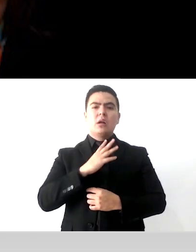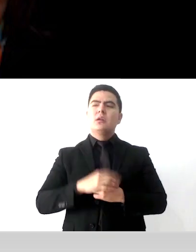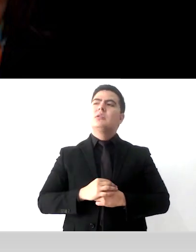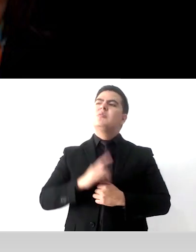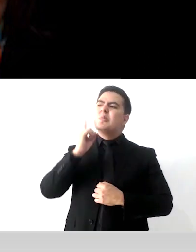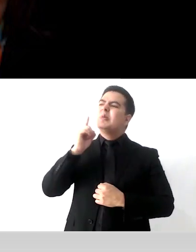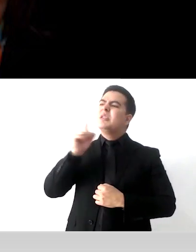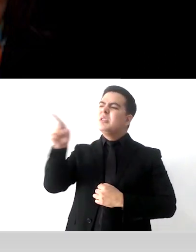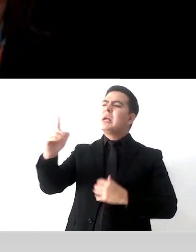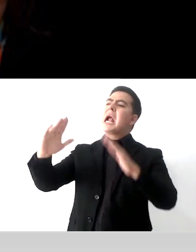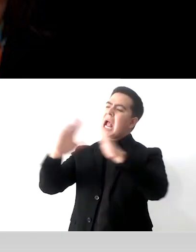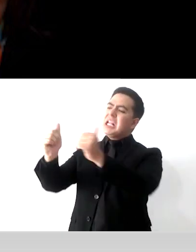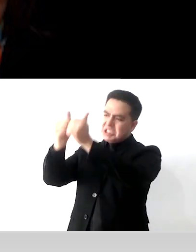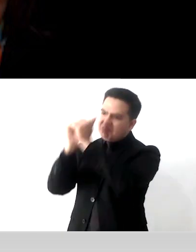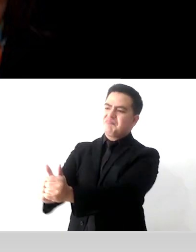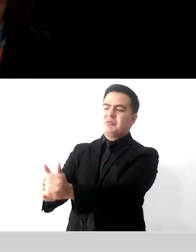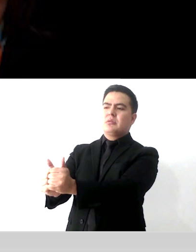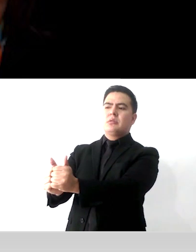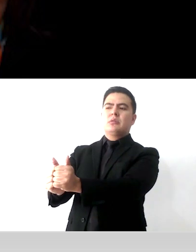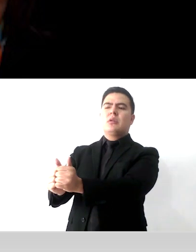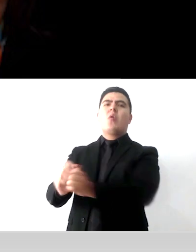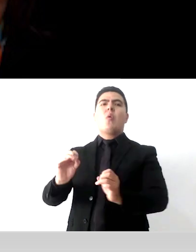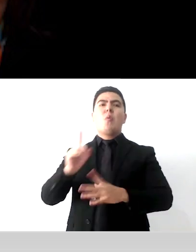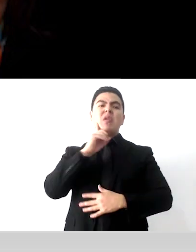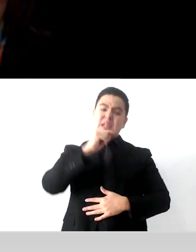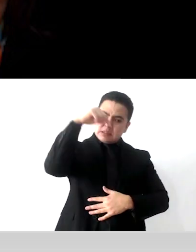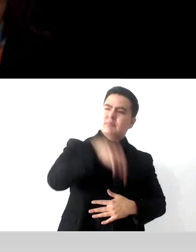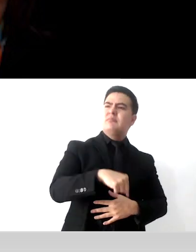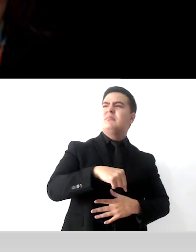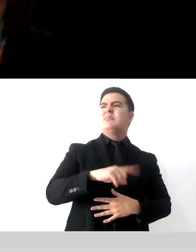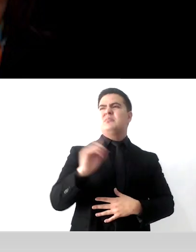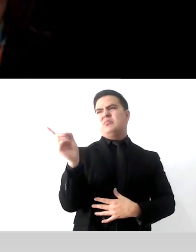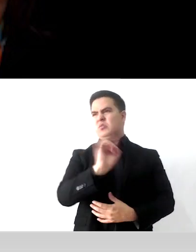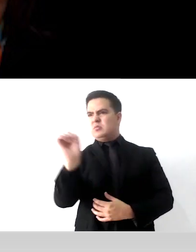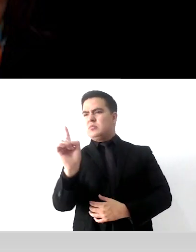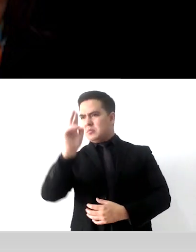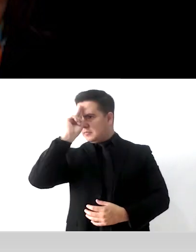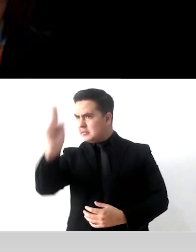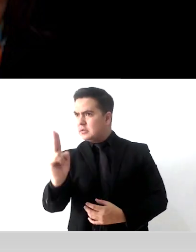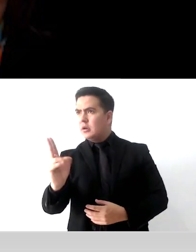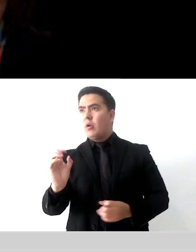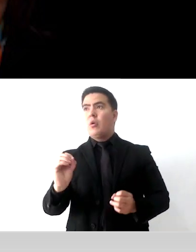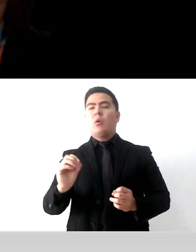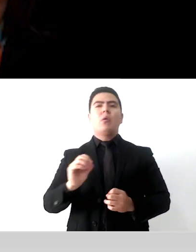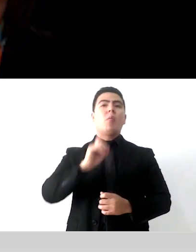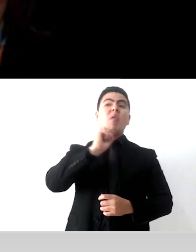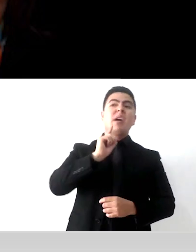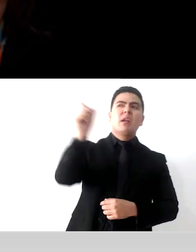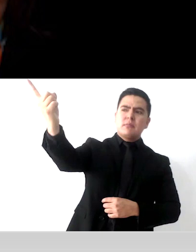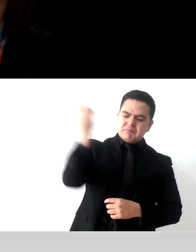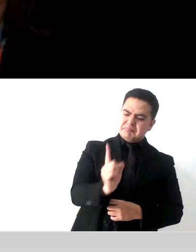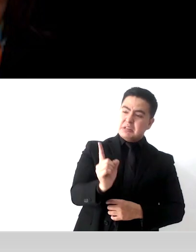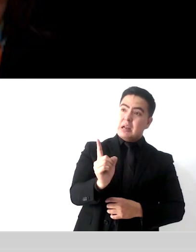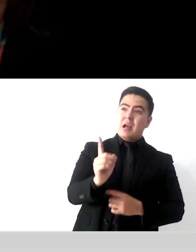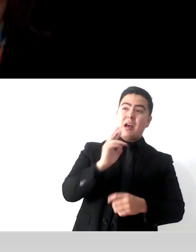casa, donde no queremos mujeres, donde esta mujer está ahí solamente porque es